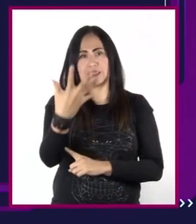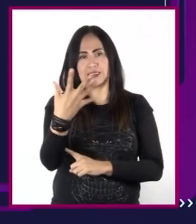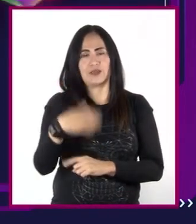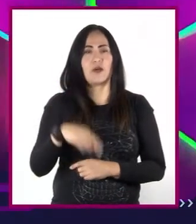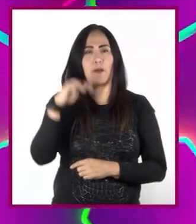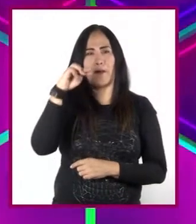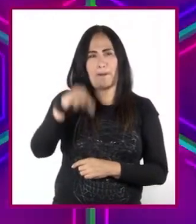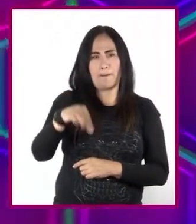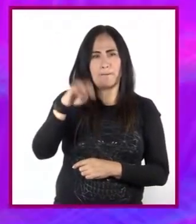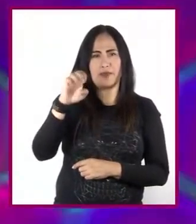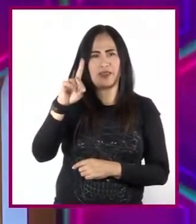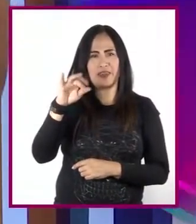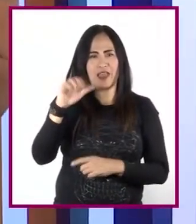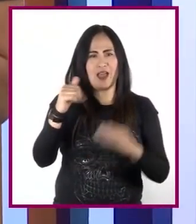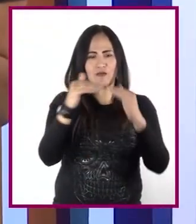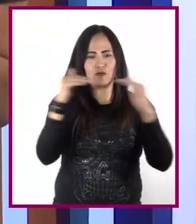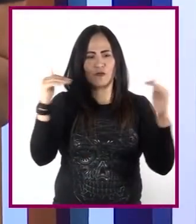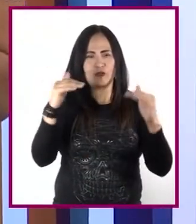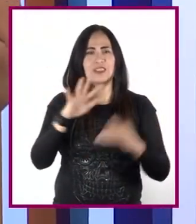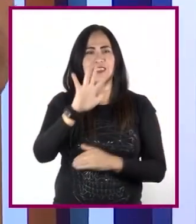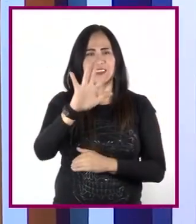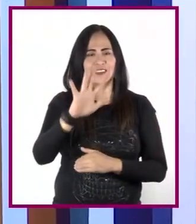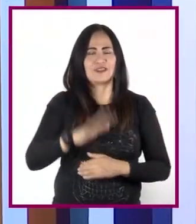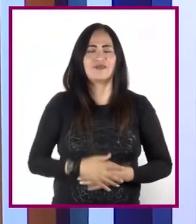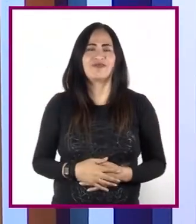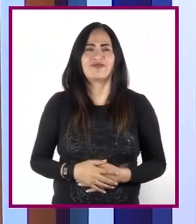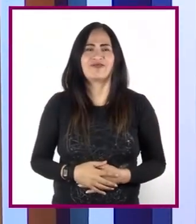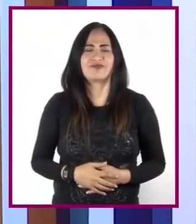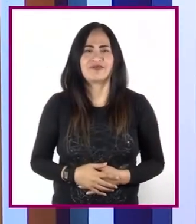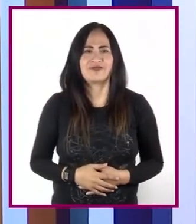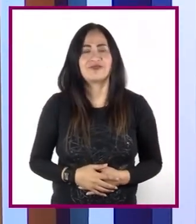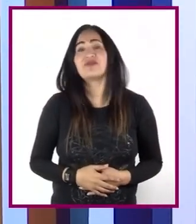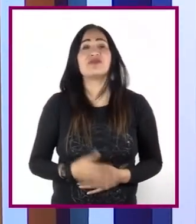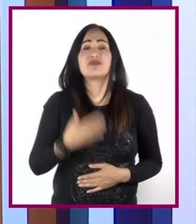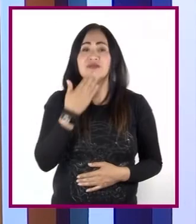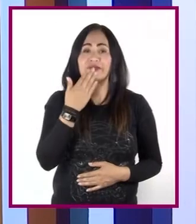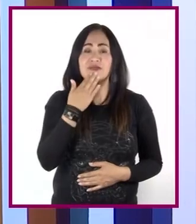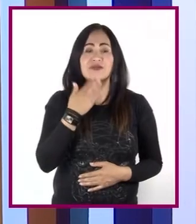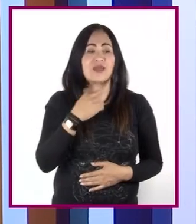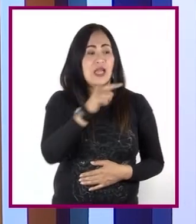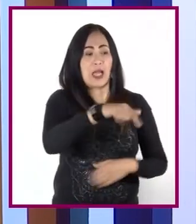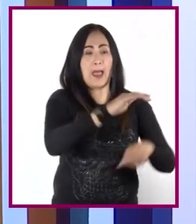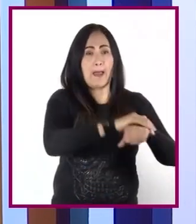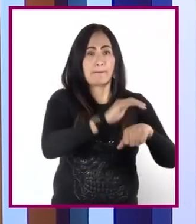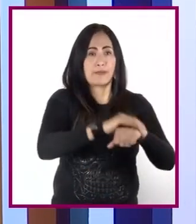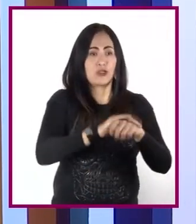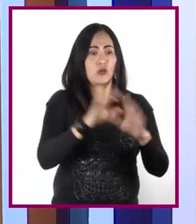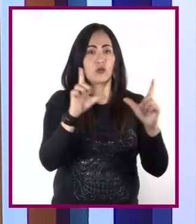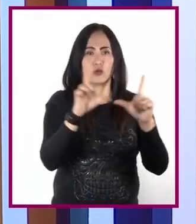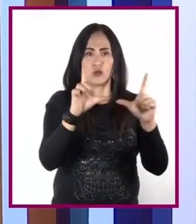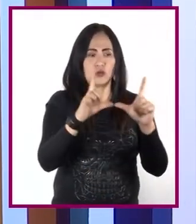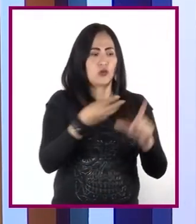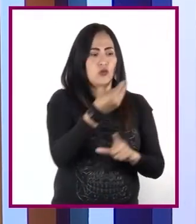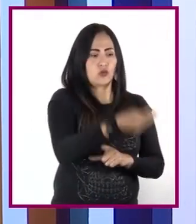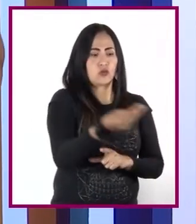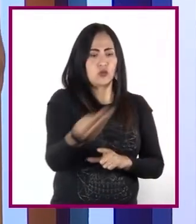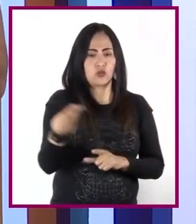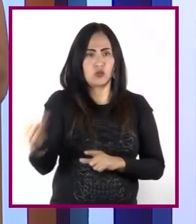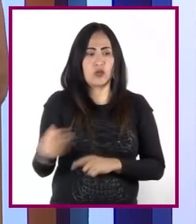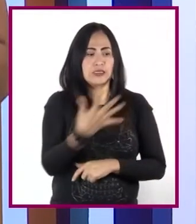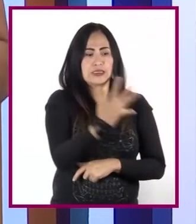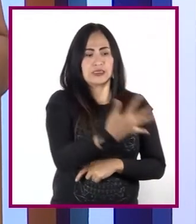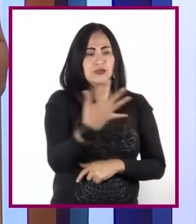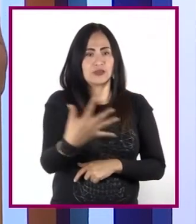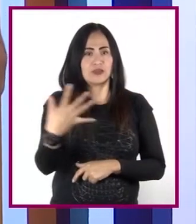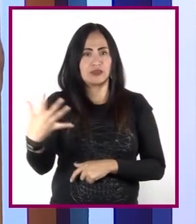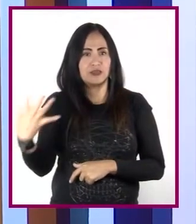igual a 5. Muy bien, profesor Alejandro. Entonces, a cada uno les deberán tocar 5 tarjetas. Entonces, eso